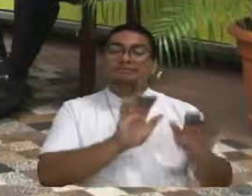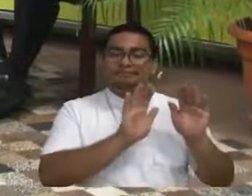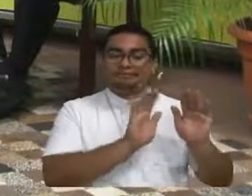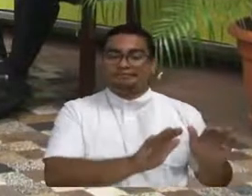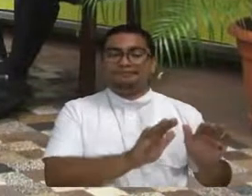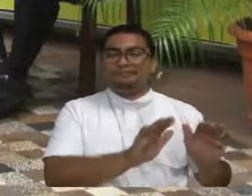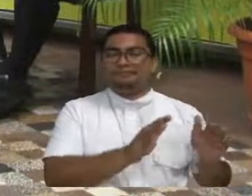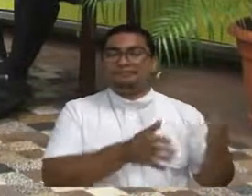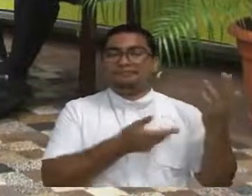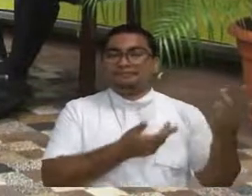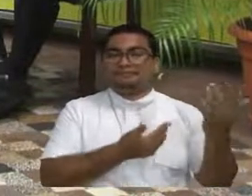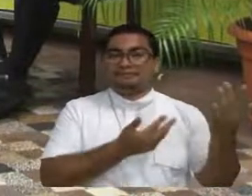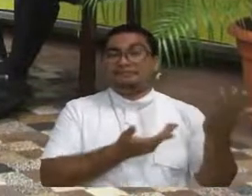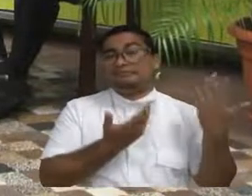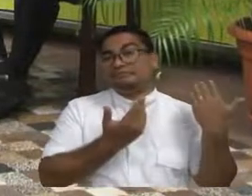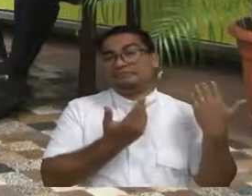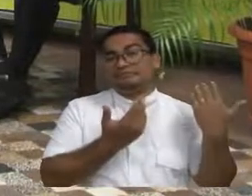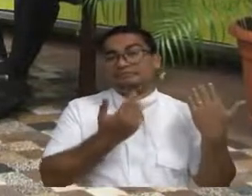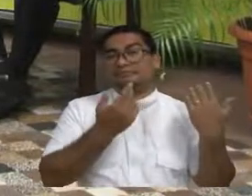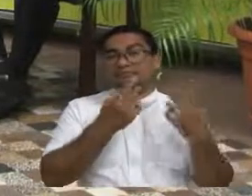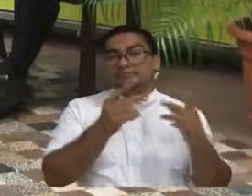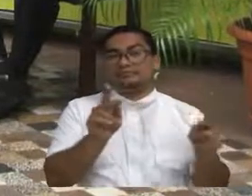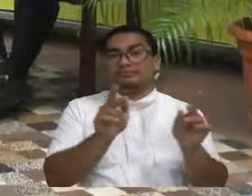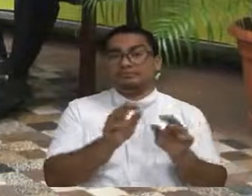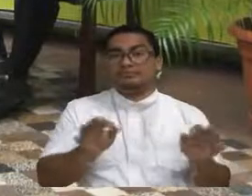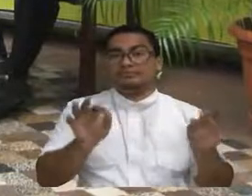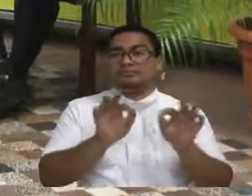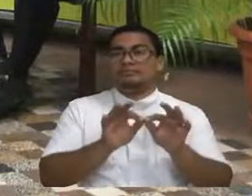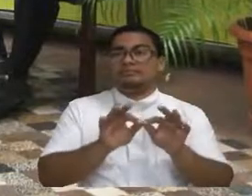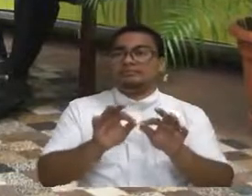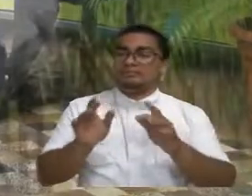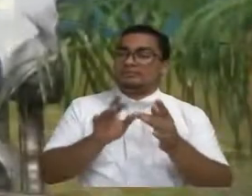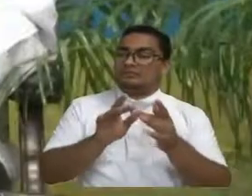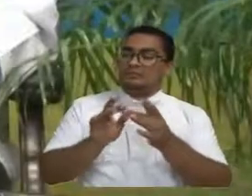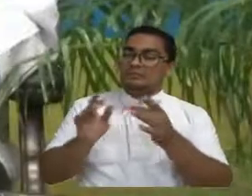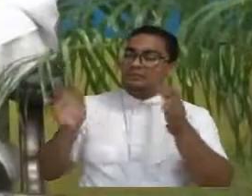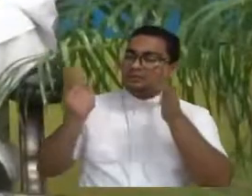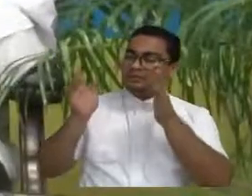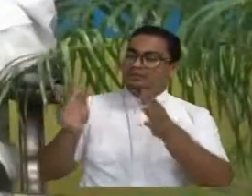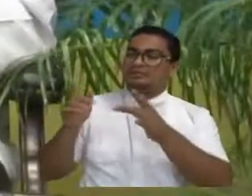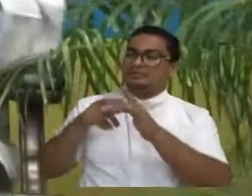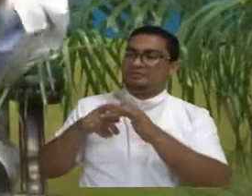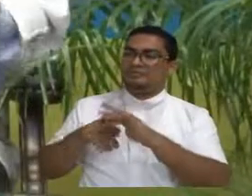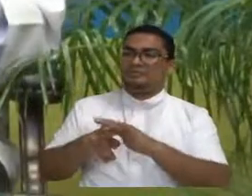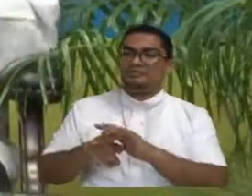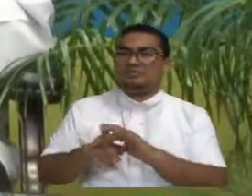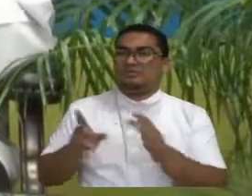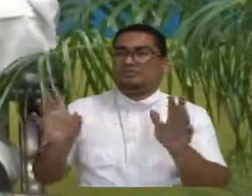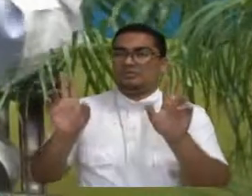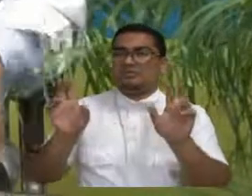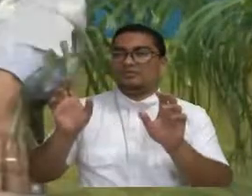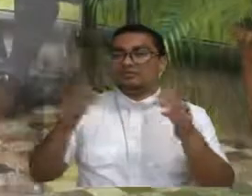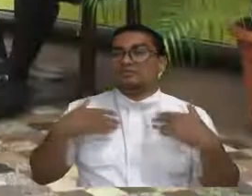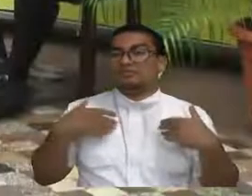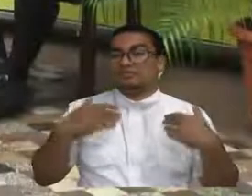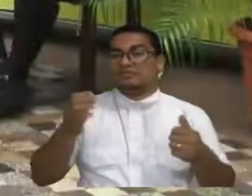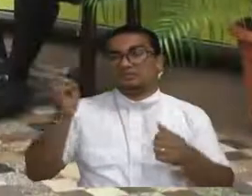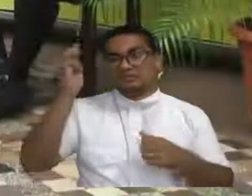a un hospital X, ¿verdad?, pero que sea atendido por especialistas en la salud mental, que tiene que ser psiquiatra, psicólogo.